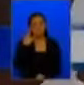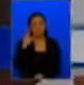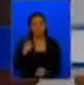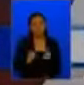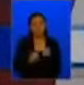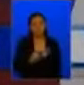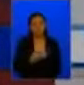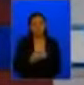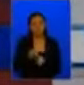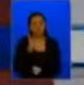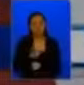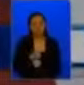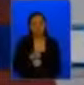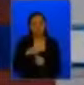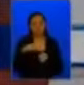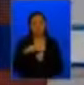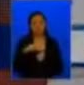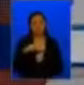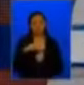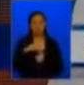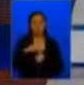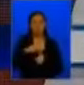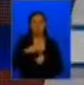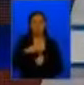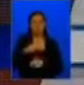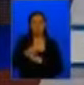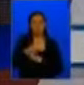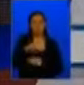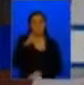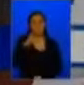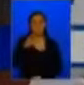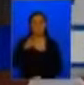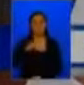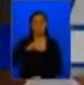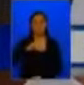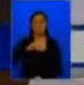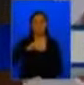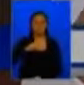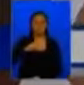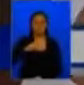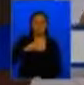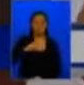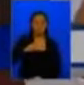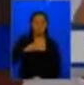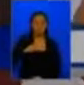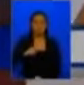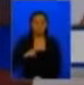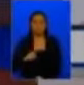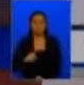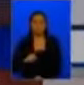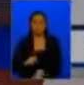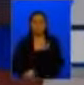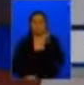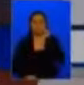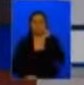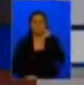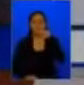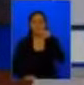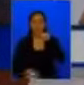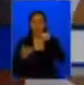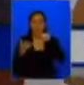por decreto de Maguat, la corporación financiera, escuchen bien, agárrense la silla, parece increíble, estaba